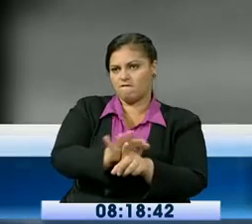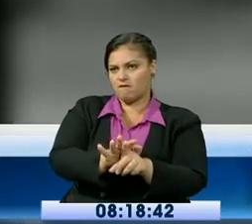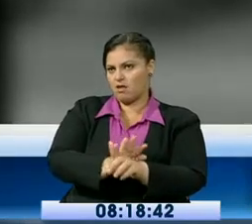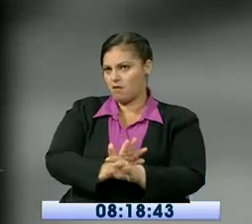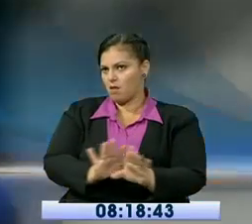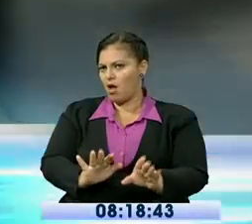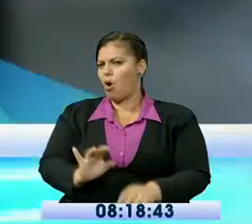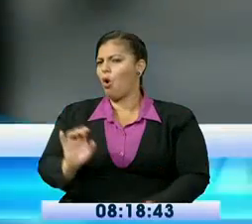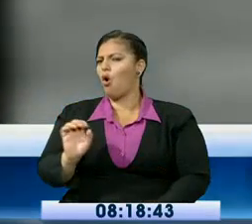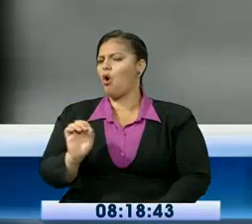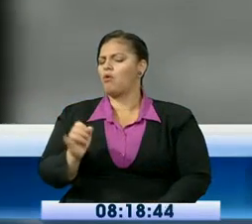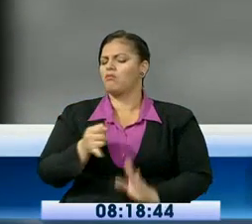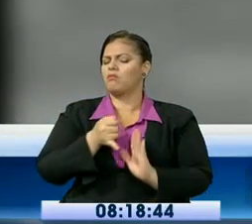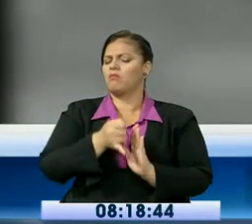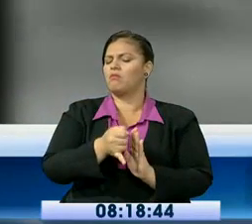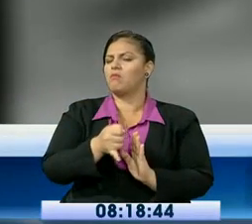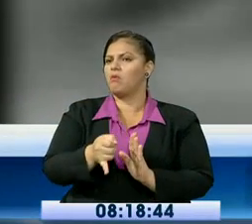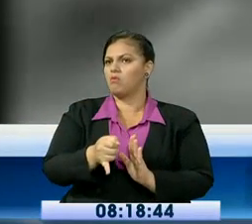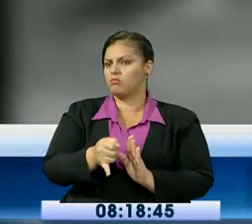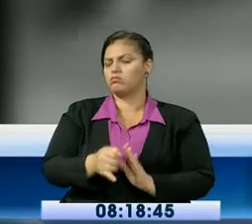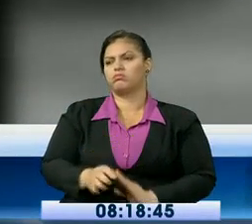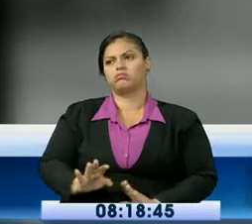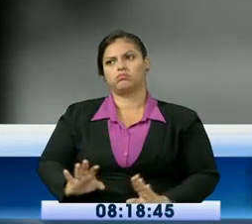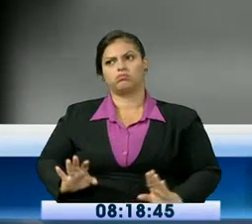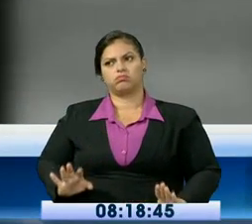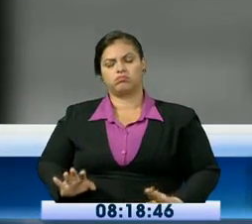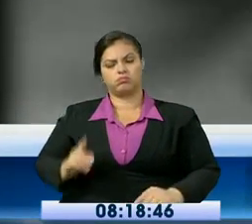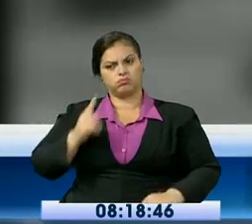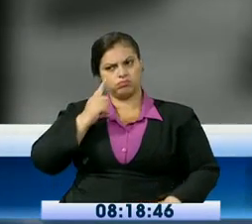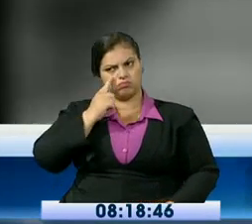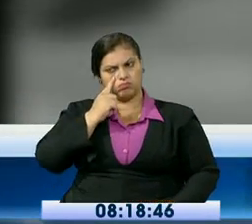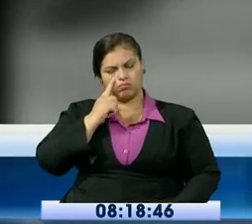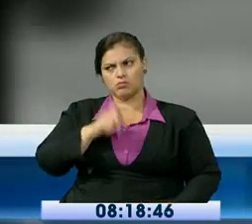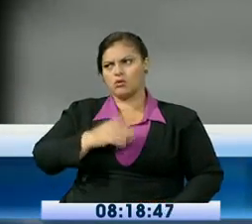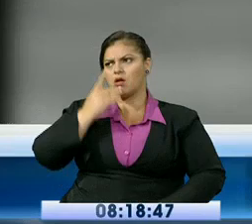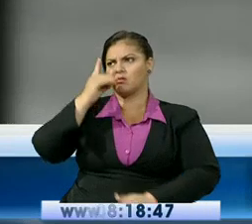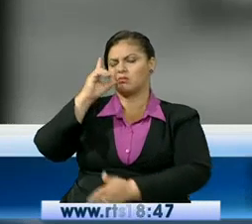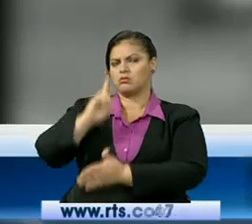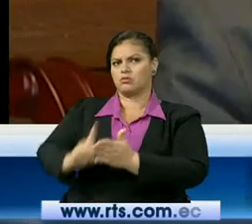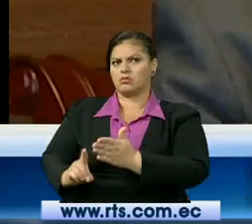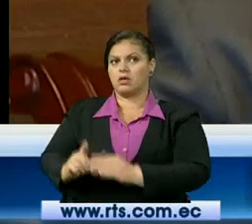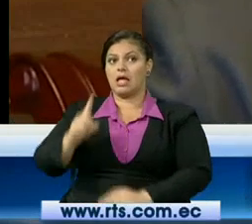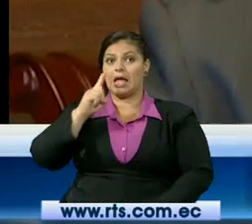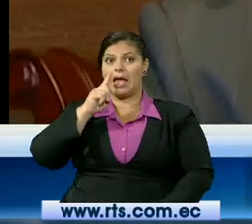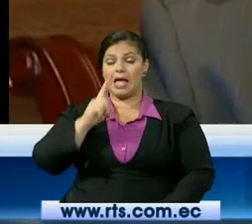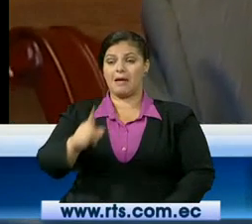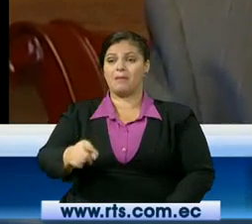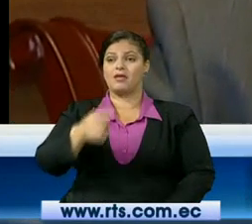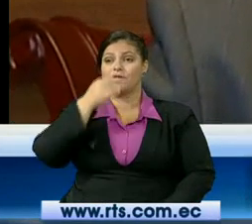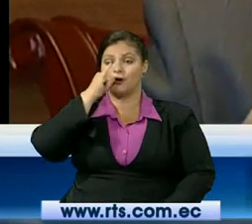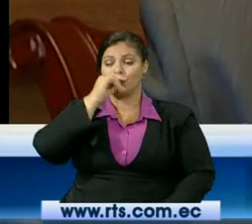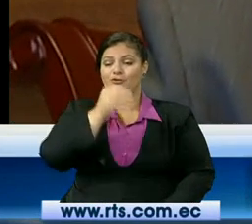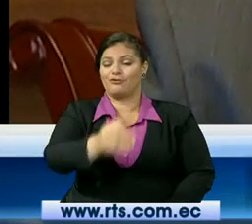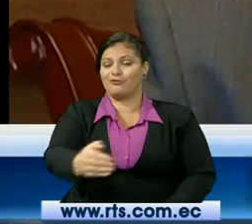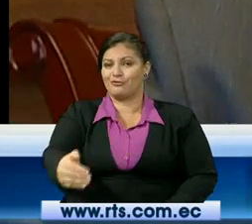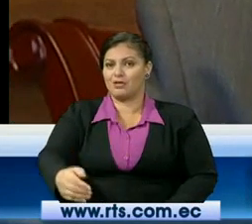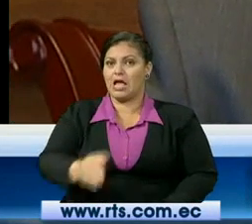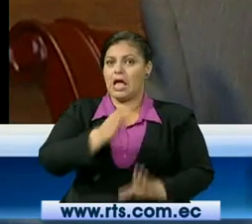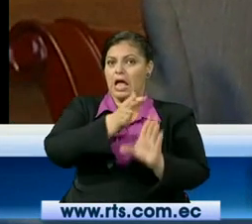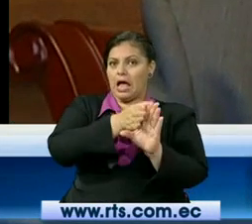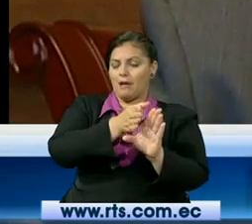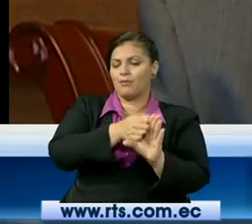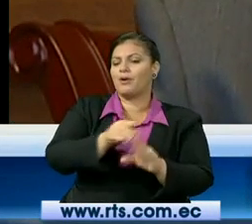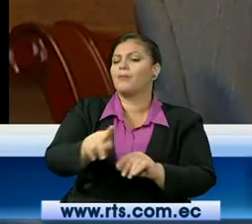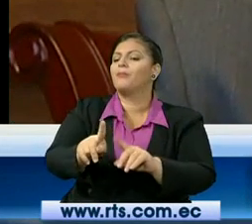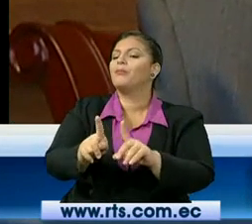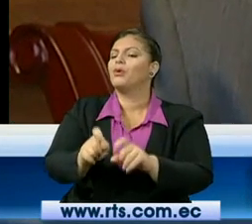para conseguir una condena ejemplarizadora. En el caso de que las cámaras de GESE o los niños dentro de su testimonio